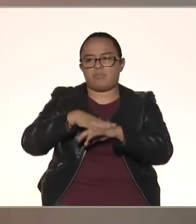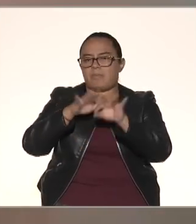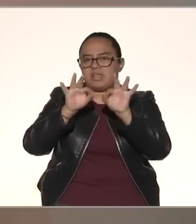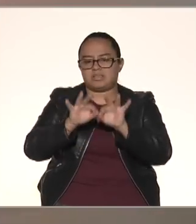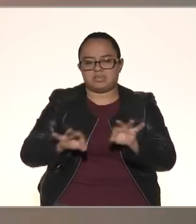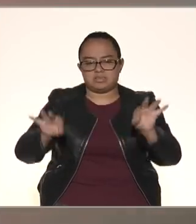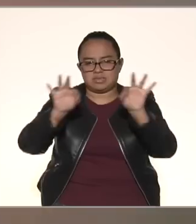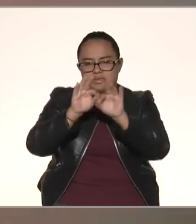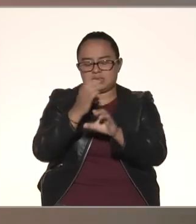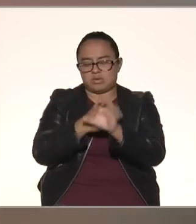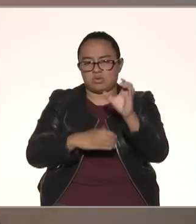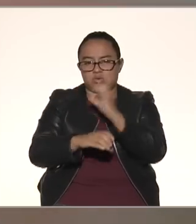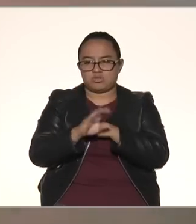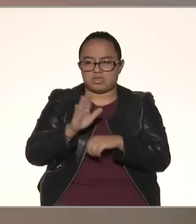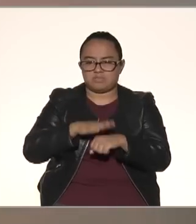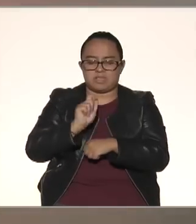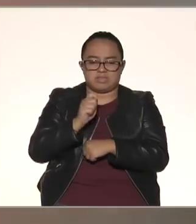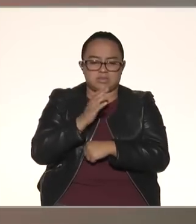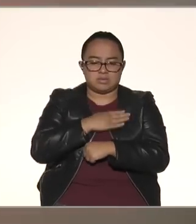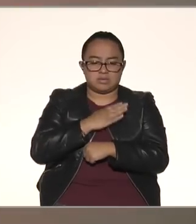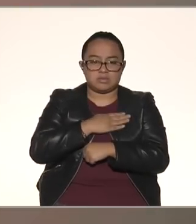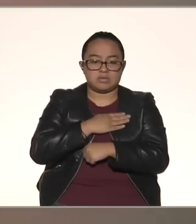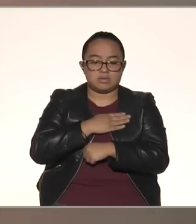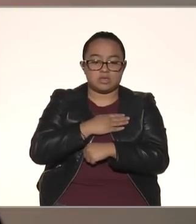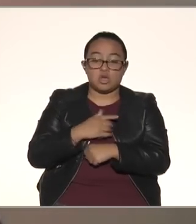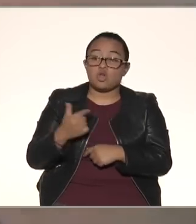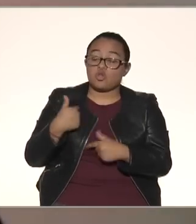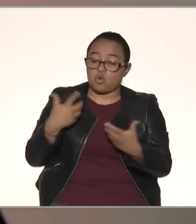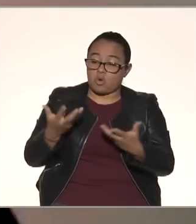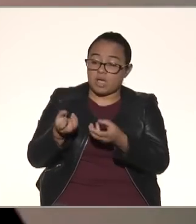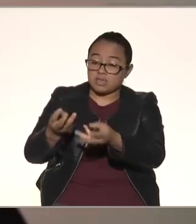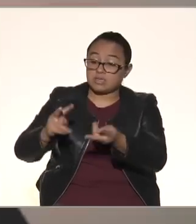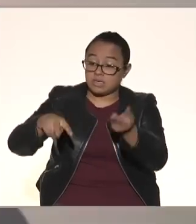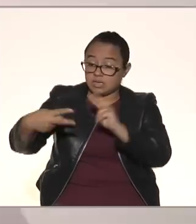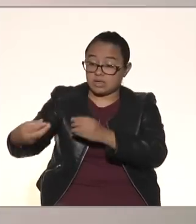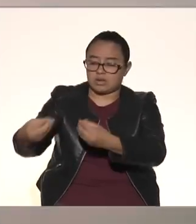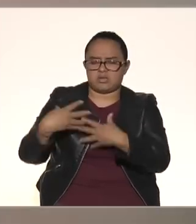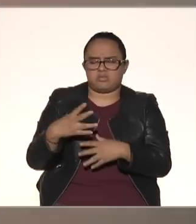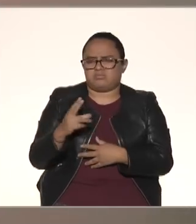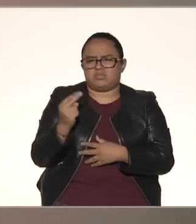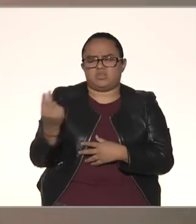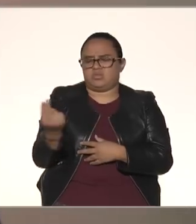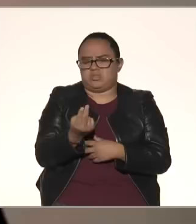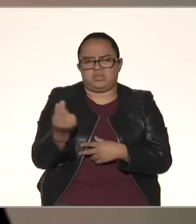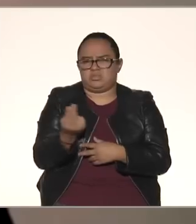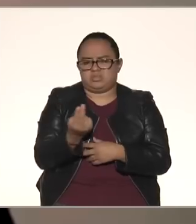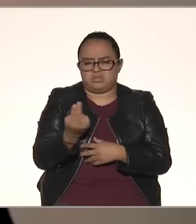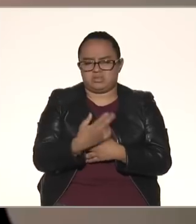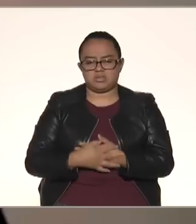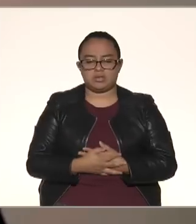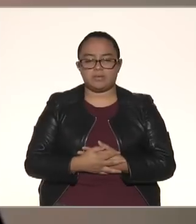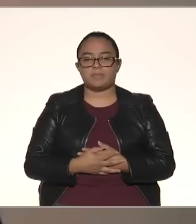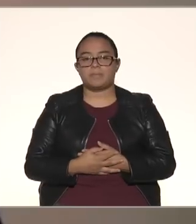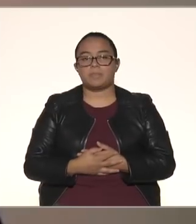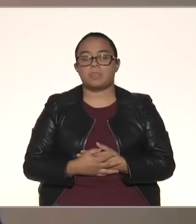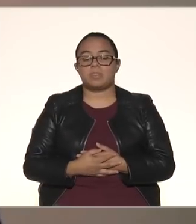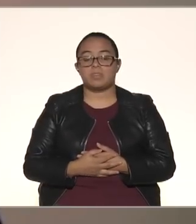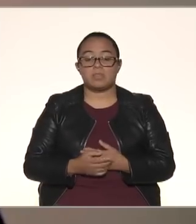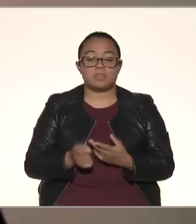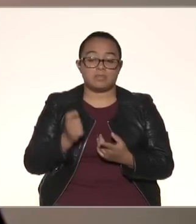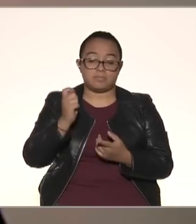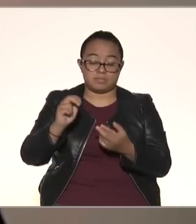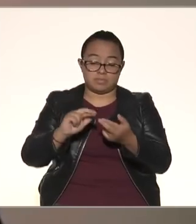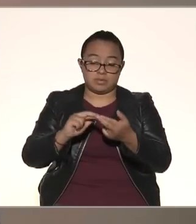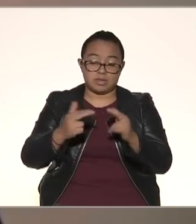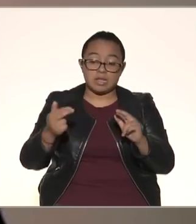los actos de generosidad. Hacer sin esperar nada a cambio. No se puede entender, de todas maneras, ninguna relación